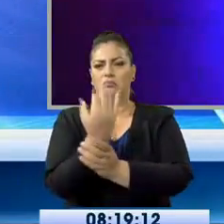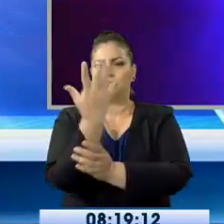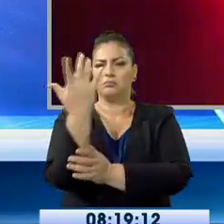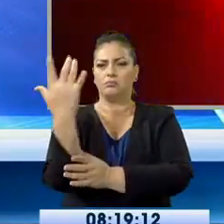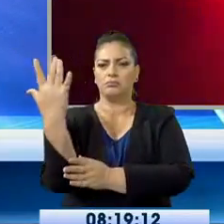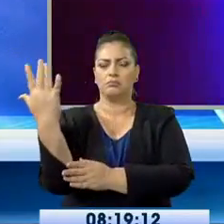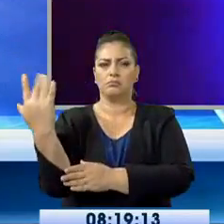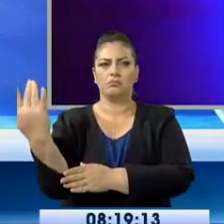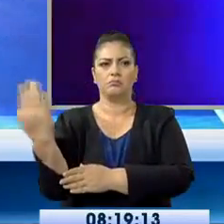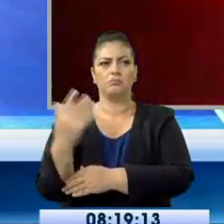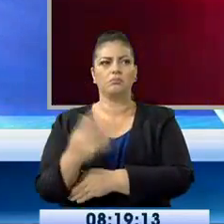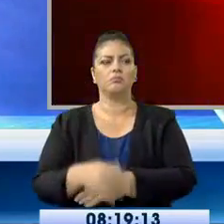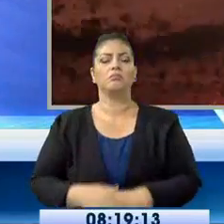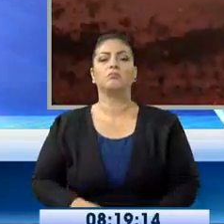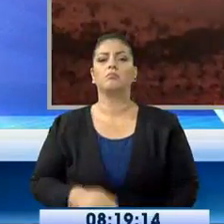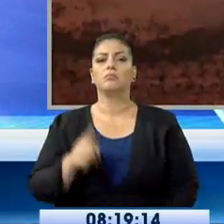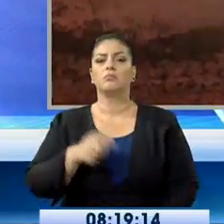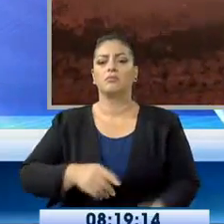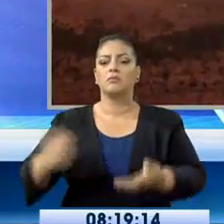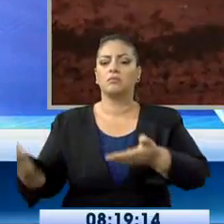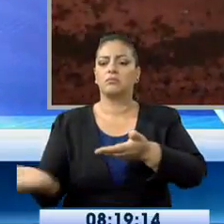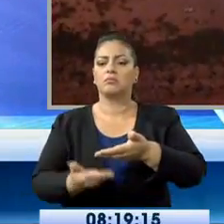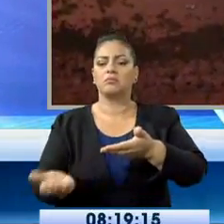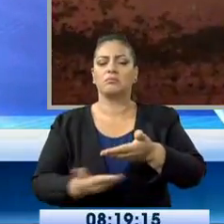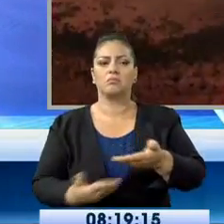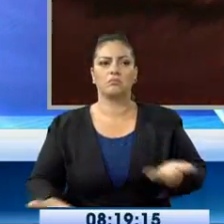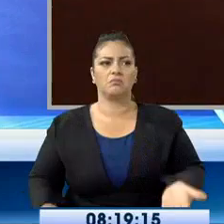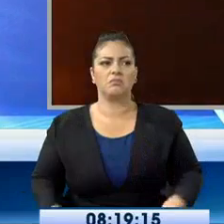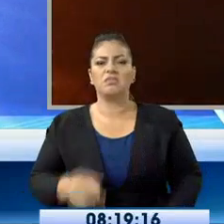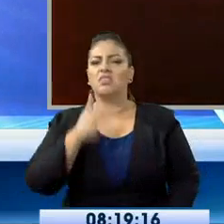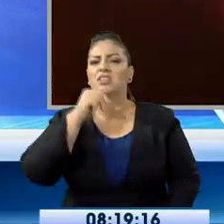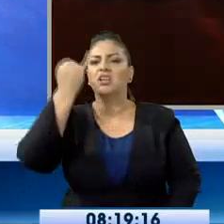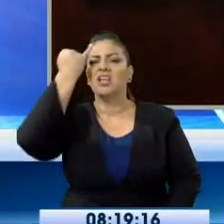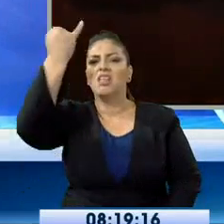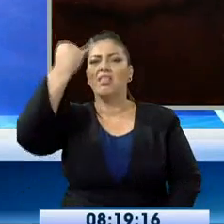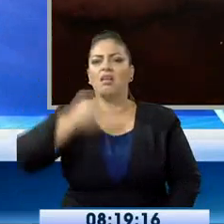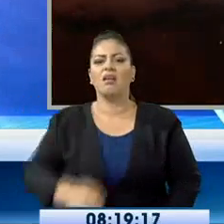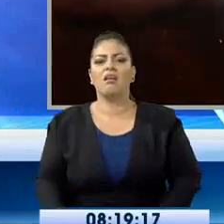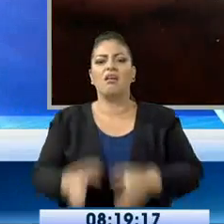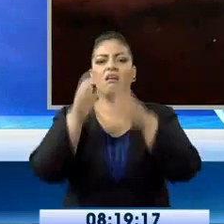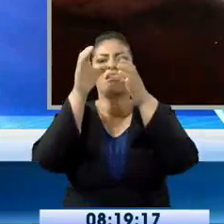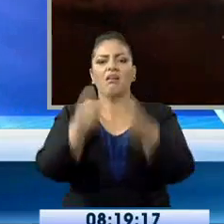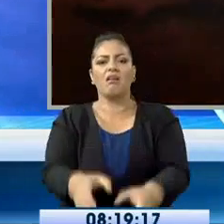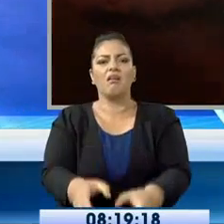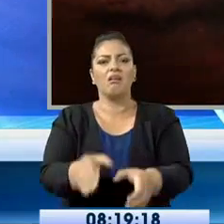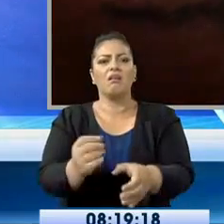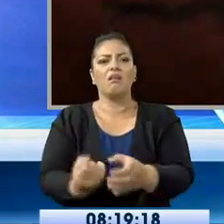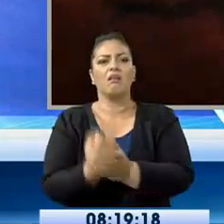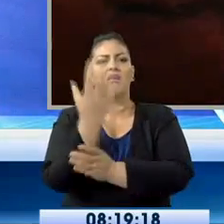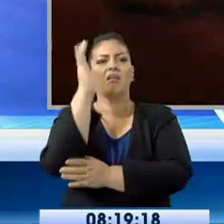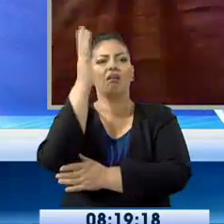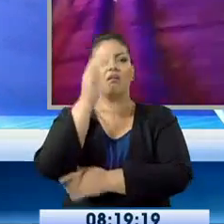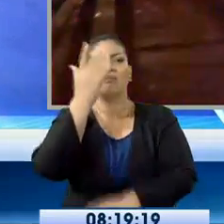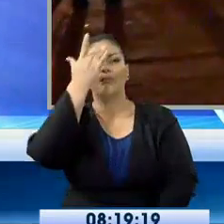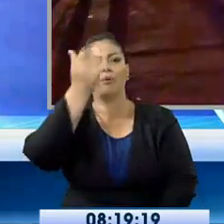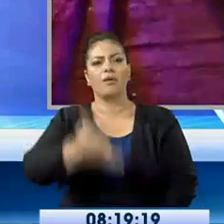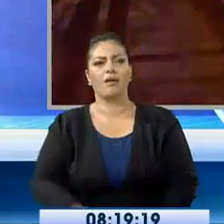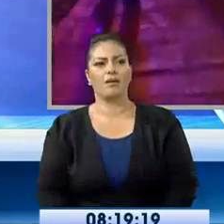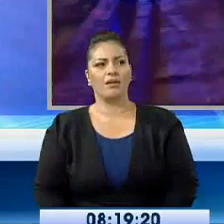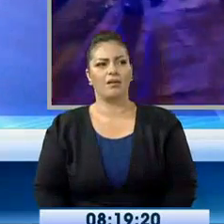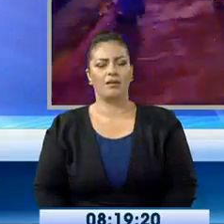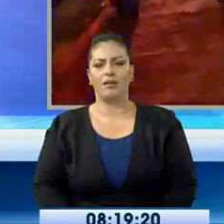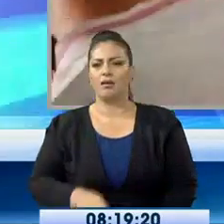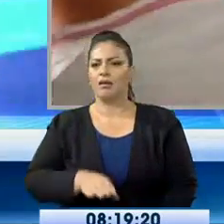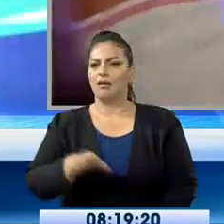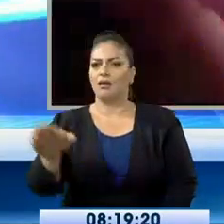las ramas de los arbolitos que han puesto. Yo no sé a quién se le ocurrió que en el sitio donde derivas, que tienes que salir al otro